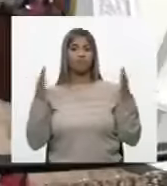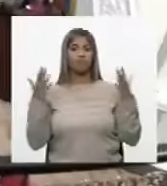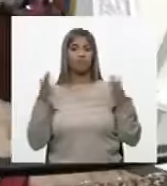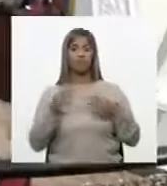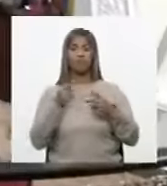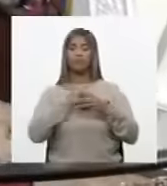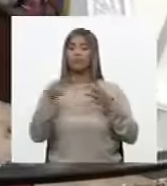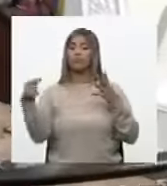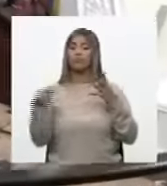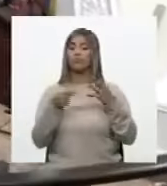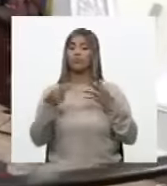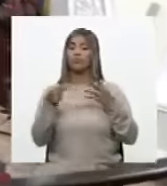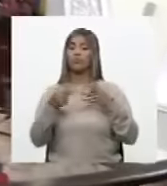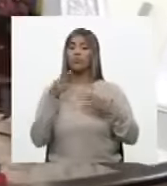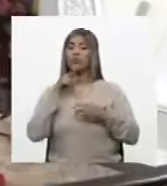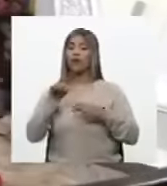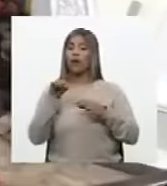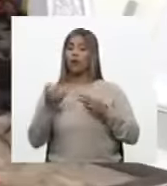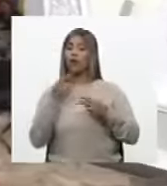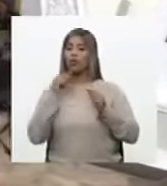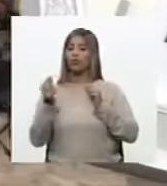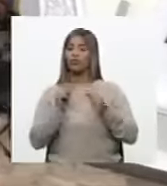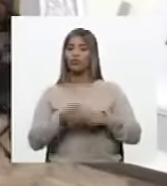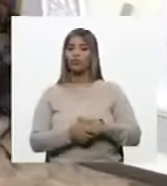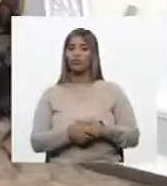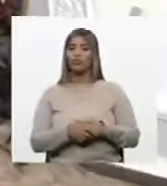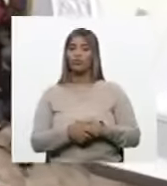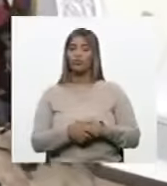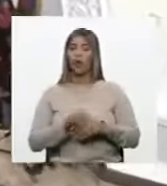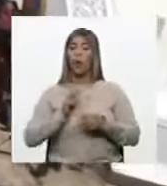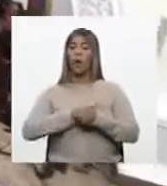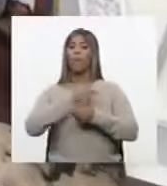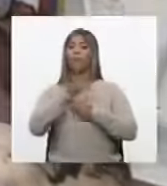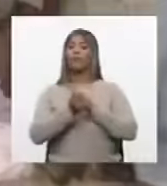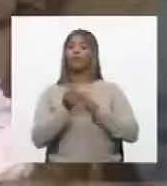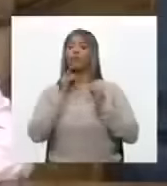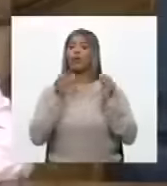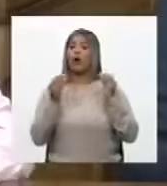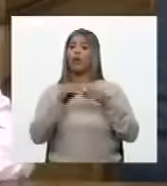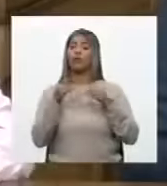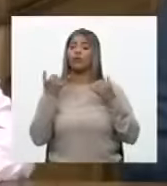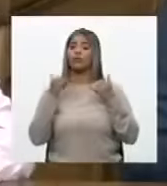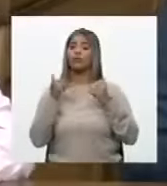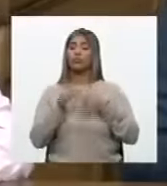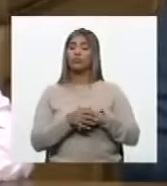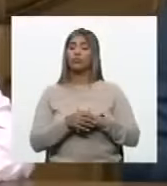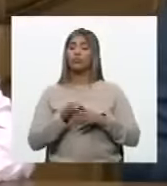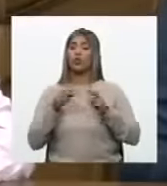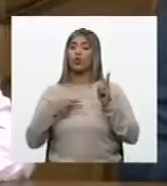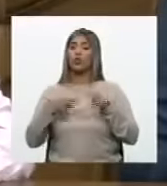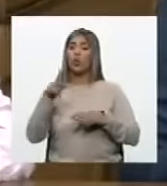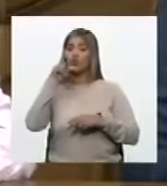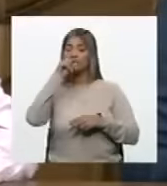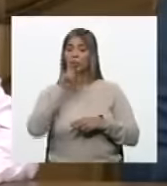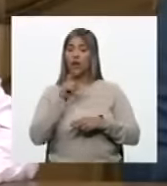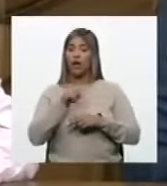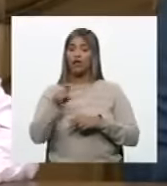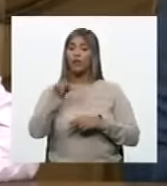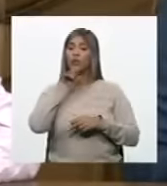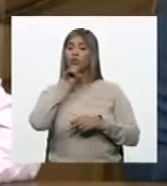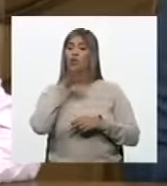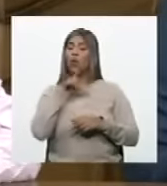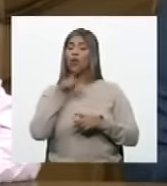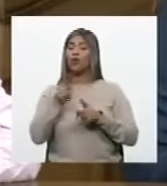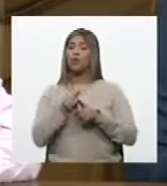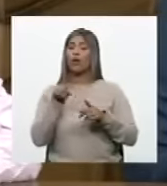Siguiente punto del orden del día, ciudadana secretaria. Proyecto de acuerdo en conmemoración de los 12 años del histórico